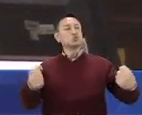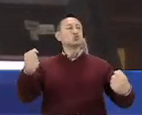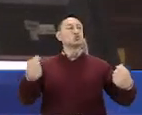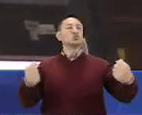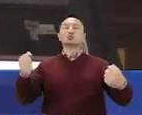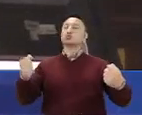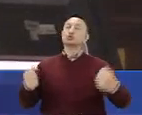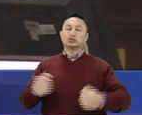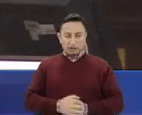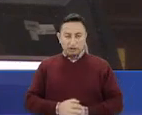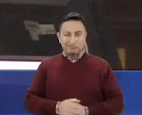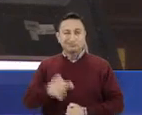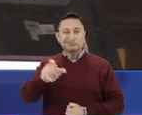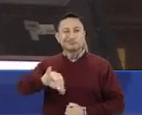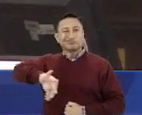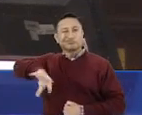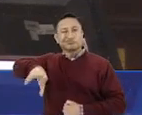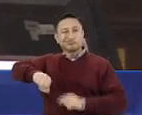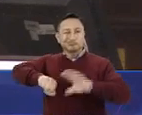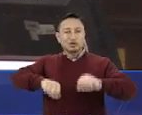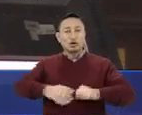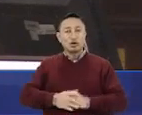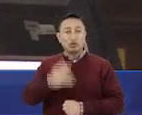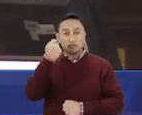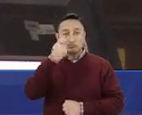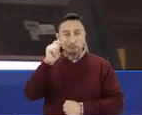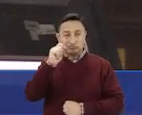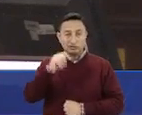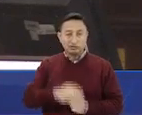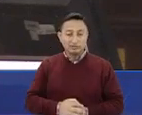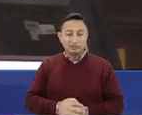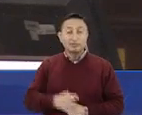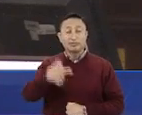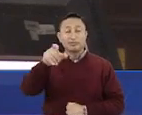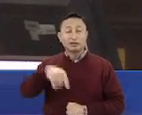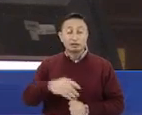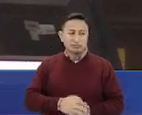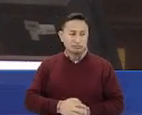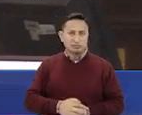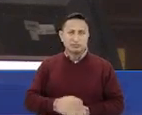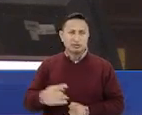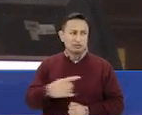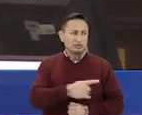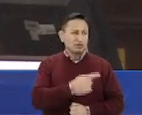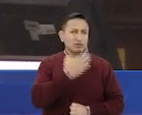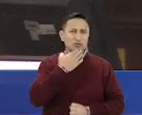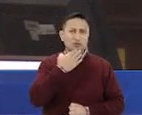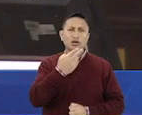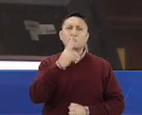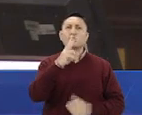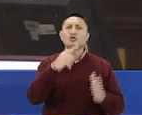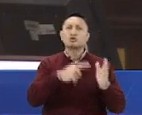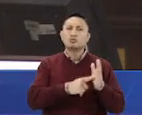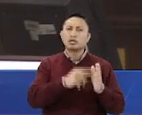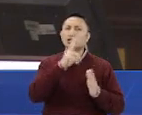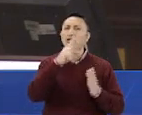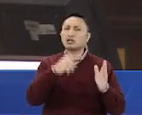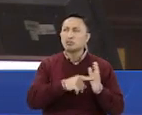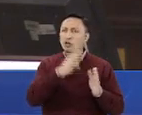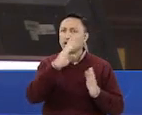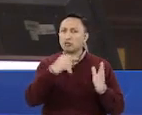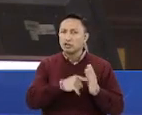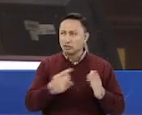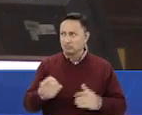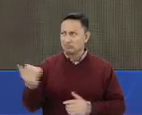patrimonios, vehículos de alta gama con sueldos de tan solo 2.000, 3.000 o